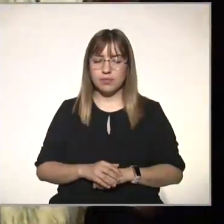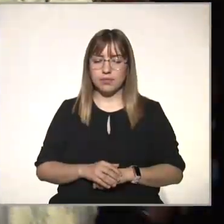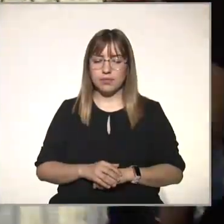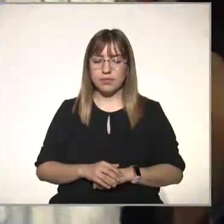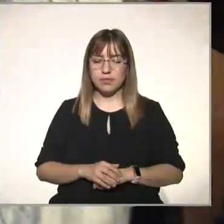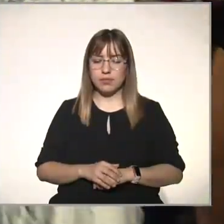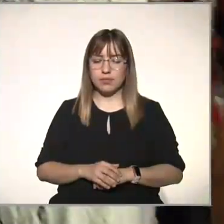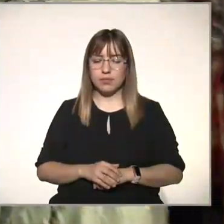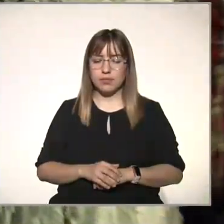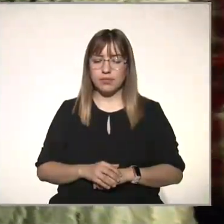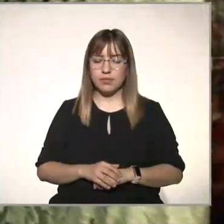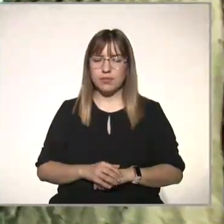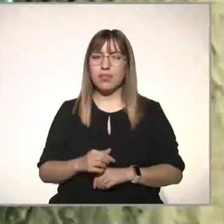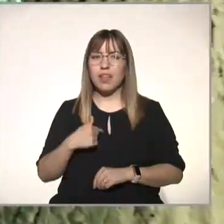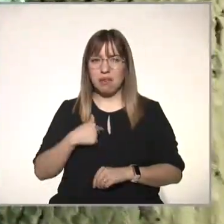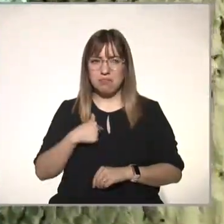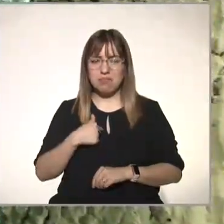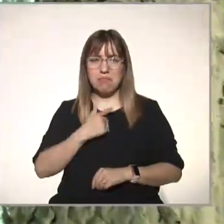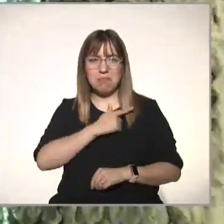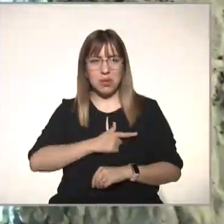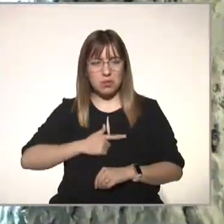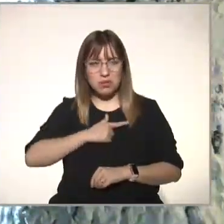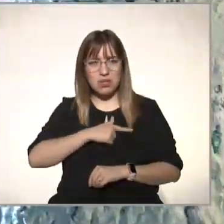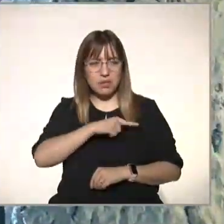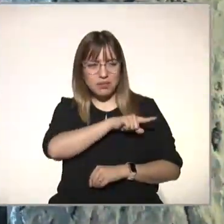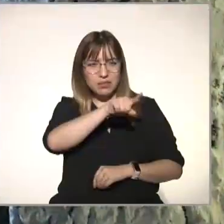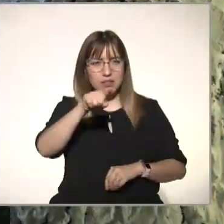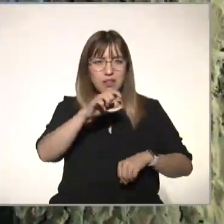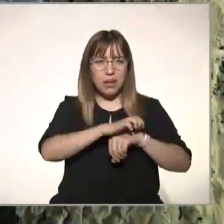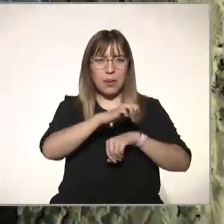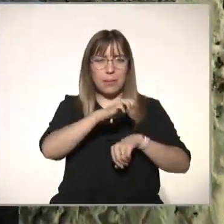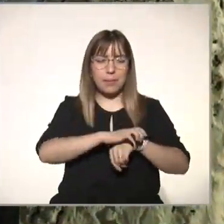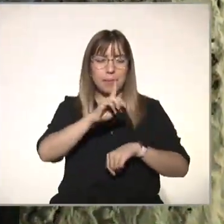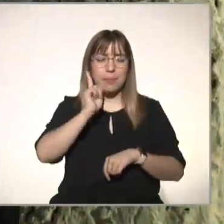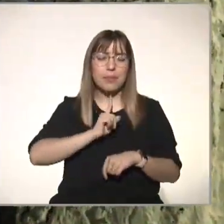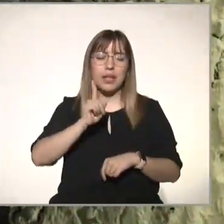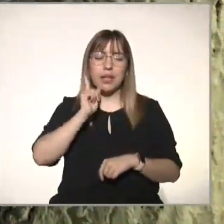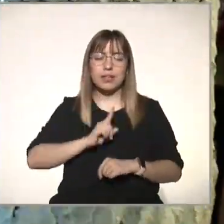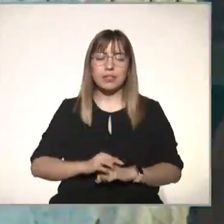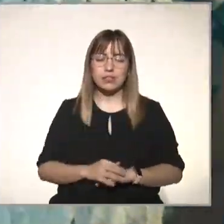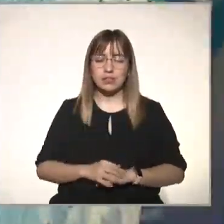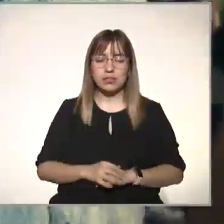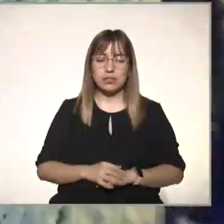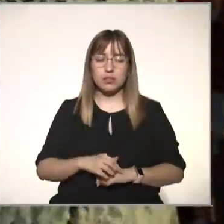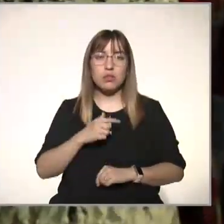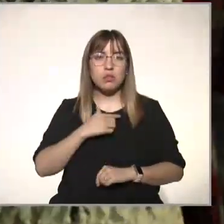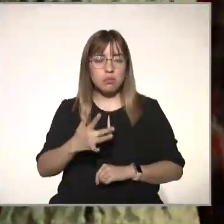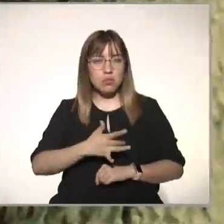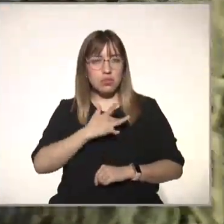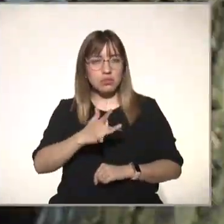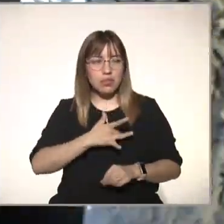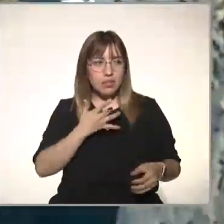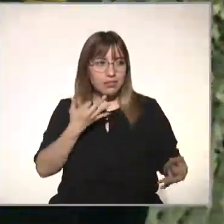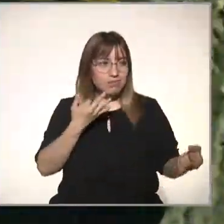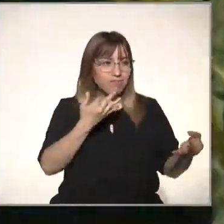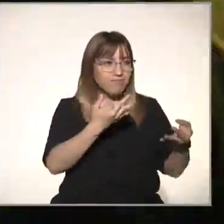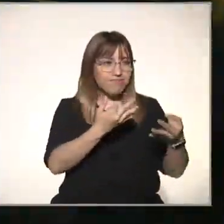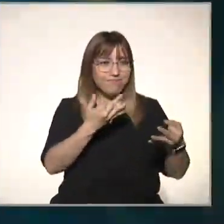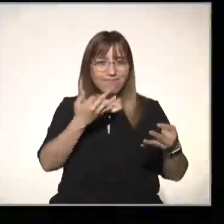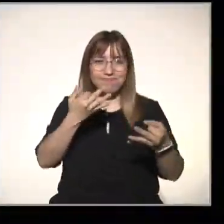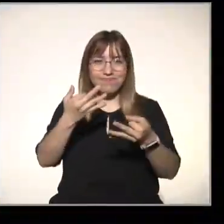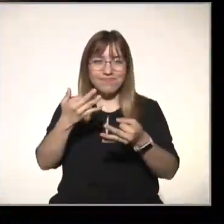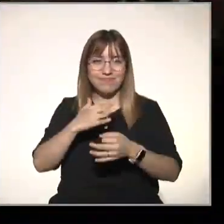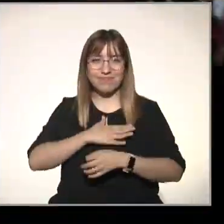o sea, yo las buscaba porque pues me sentía atraída por ciertas